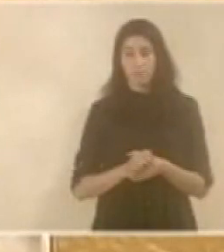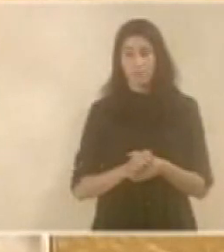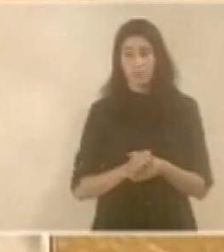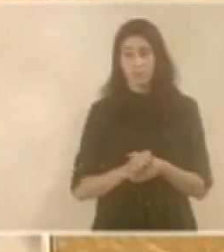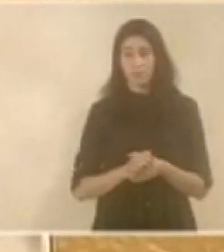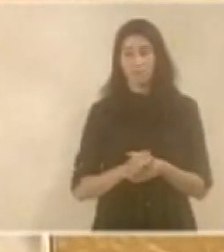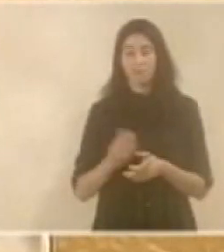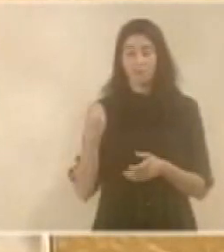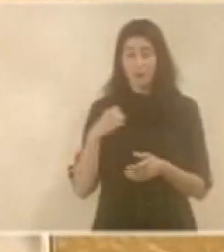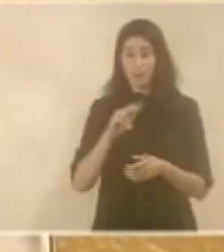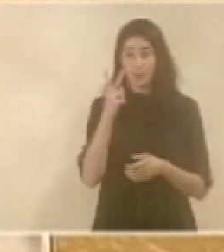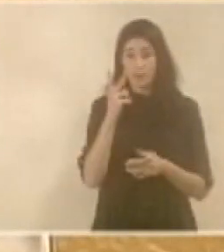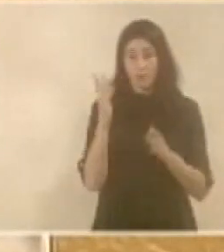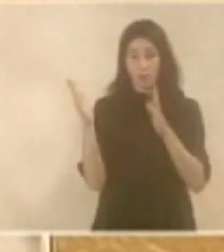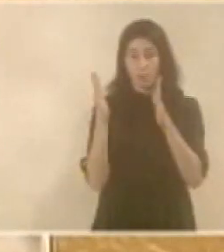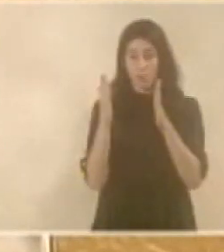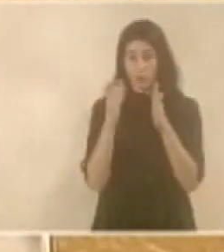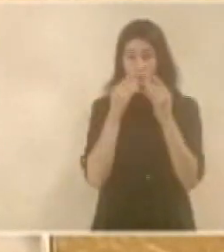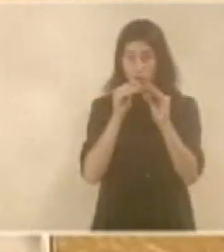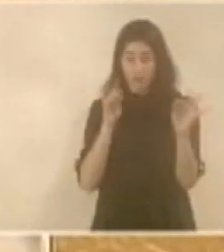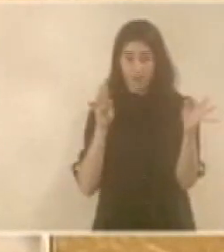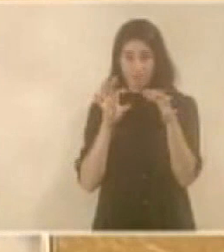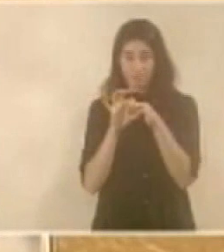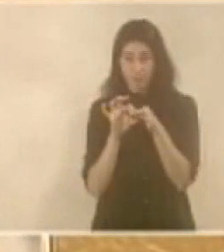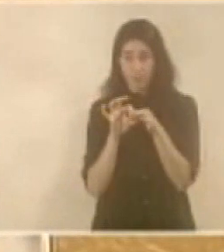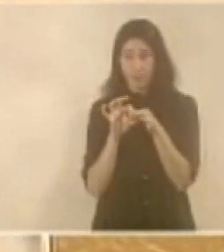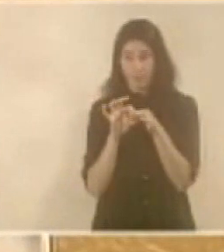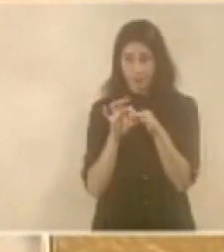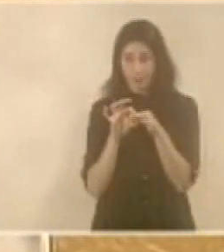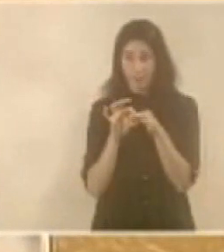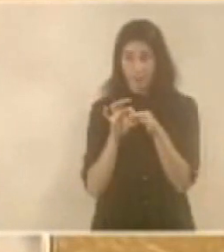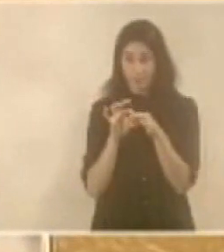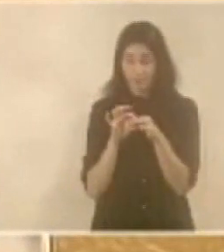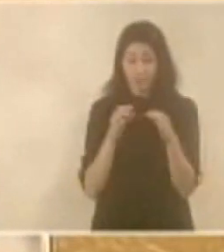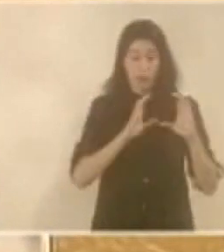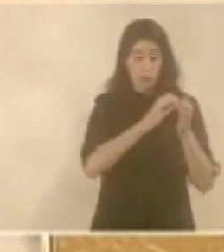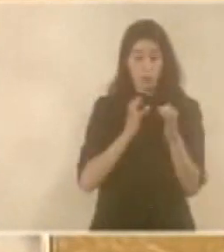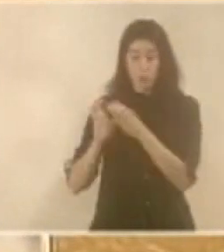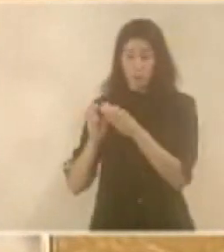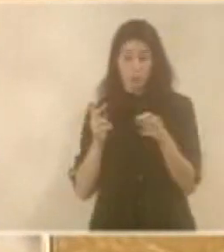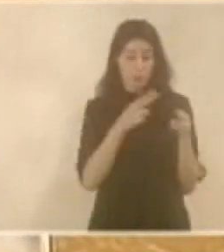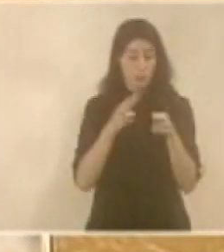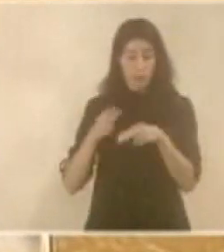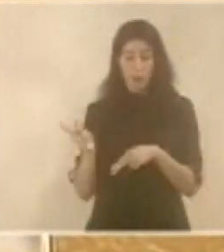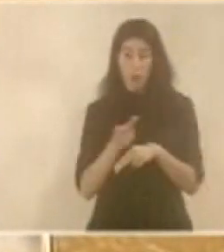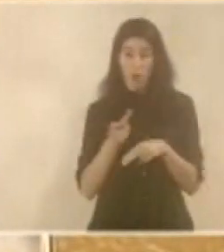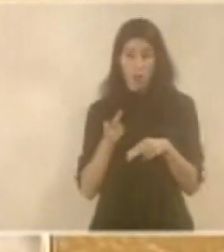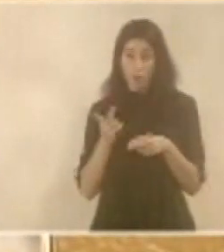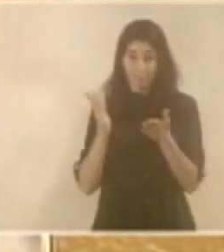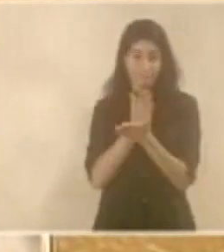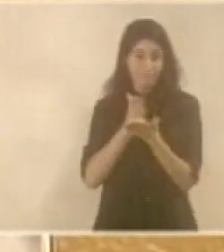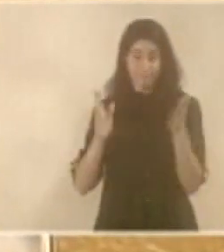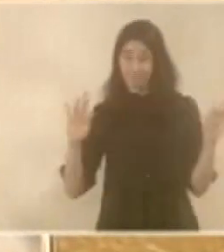En este periodo de nuestra historia tan convulso, divididos entre absolutistas y constitucionales, con un gobierno liberal en